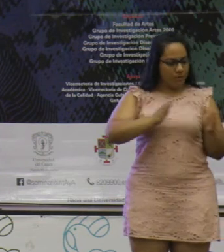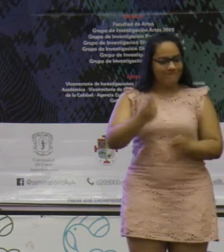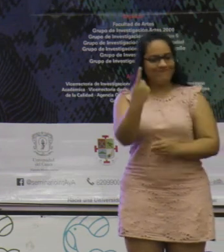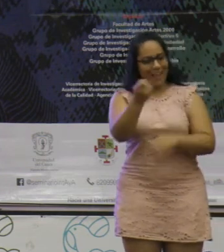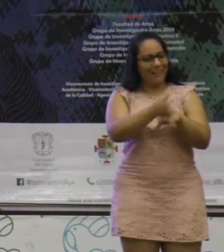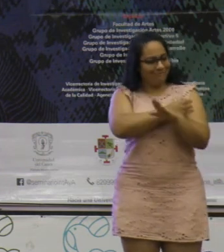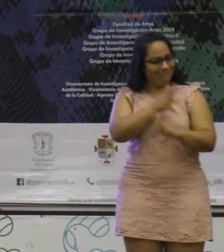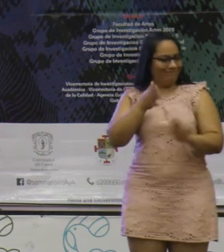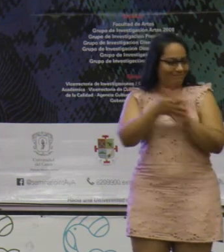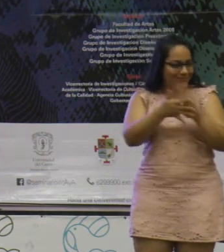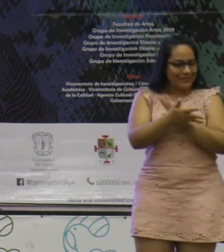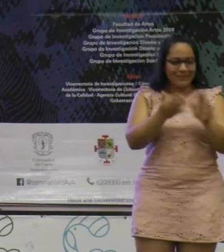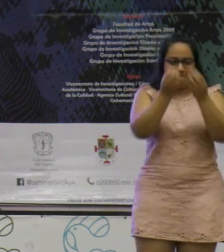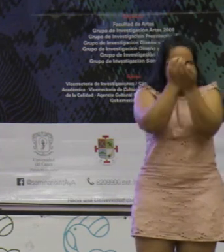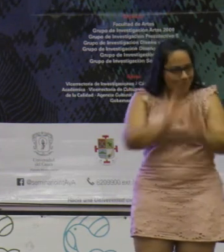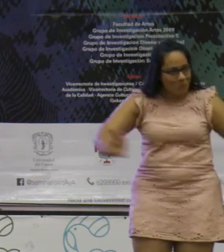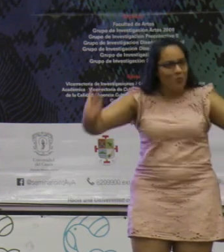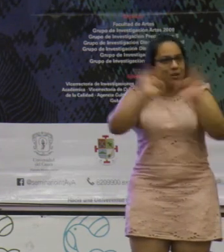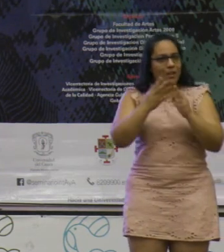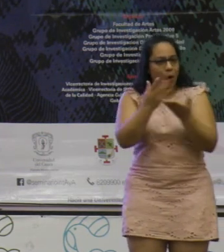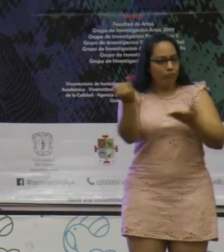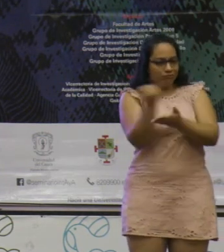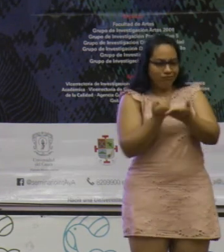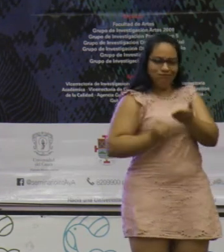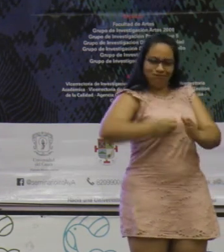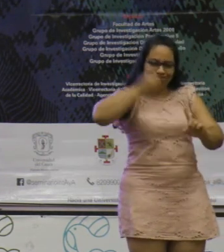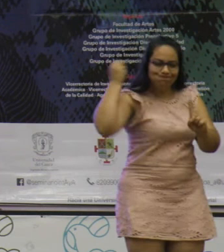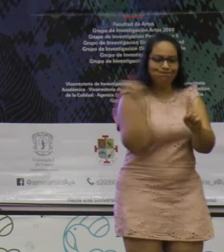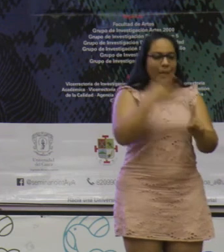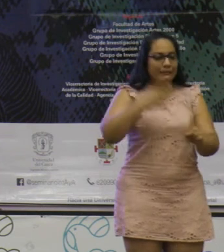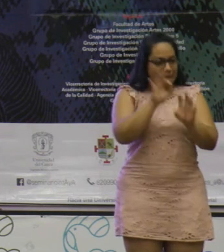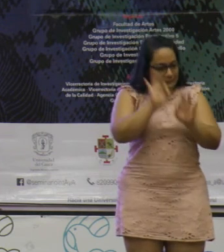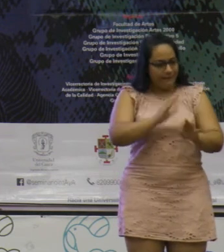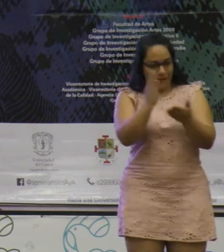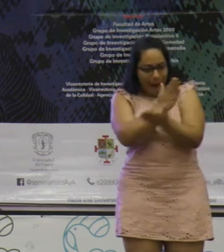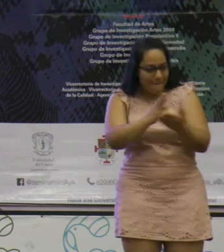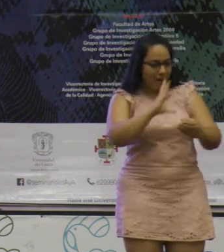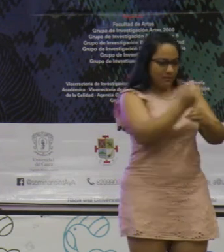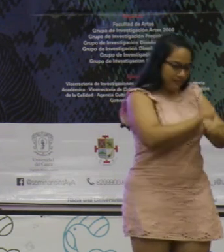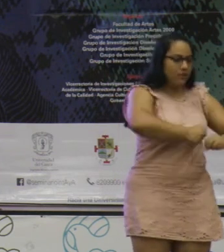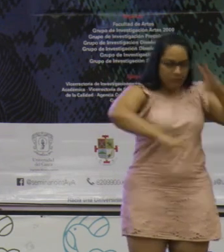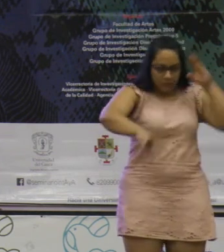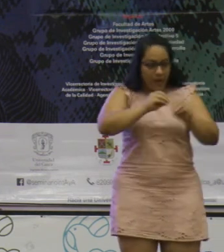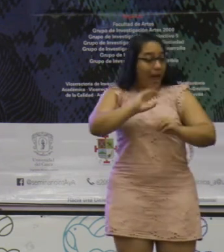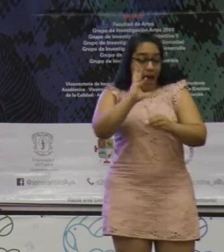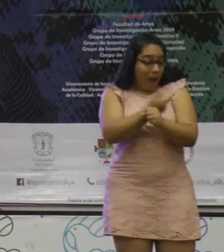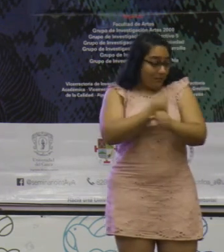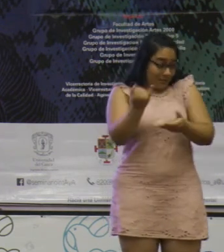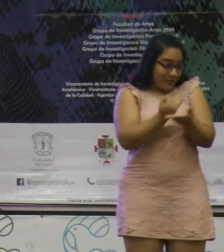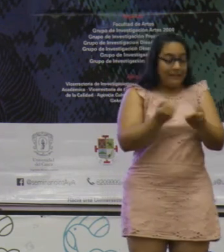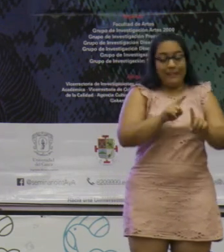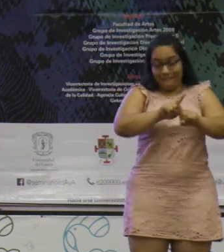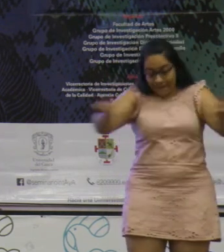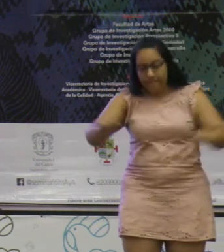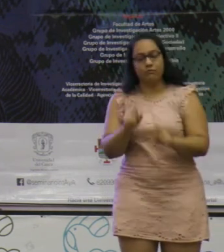decir. Quizá la bomba más grande que tiene la ilustración, y por eso hay que separarla del arte, y yo estoy de acuerdo que no es arte, y lo defiendo